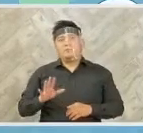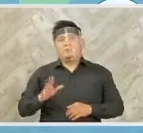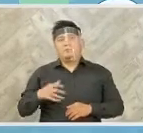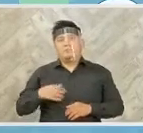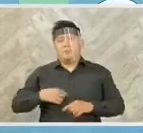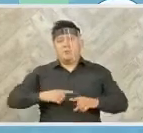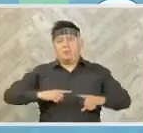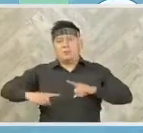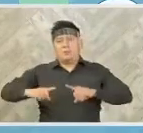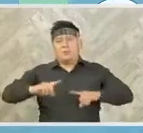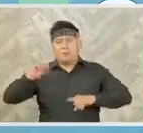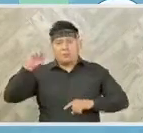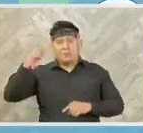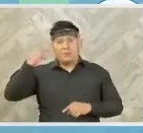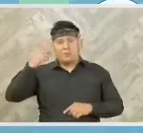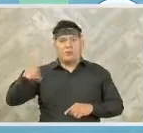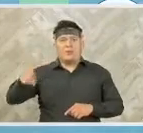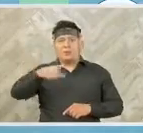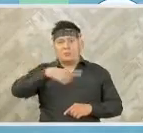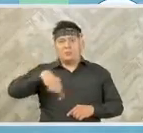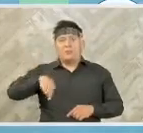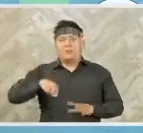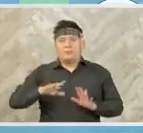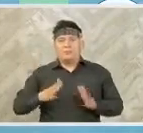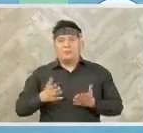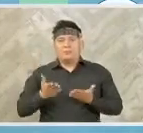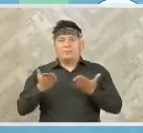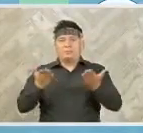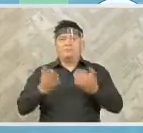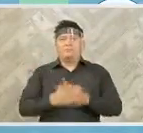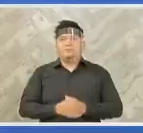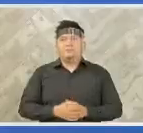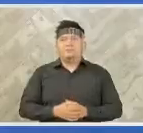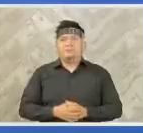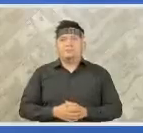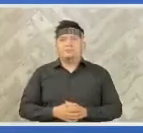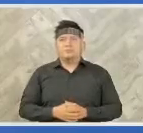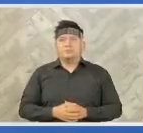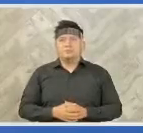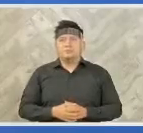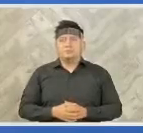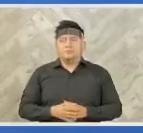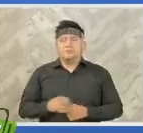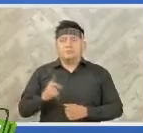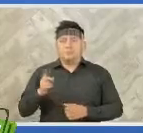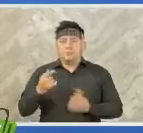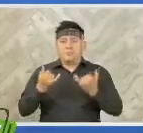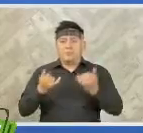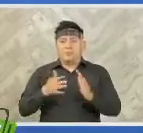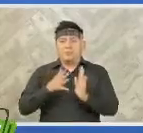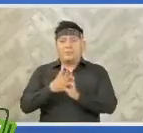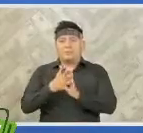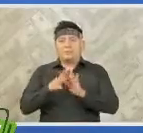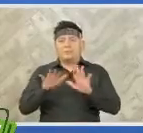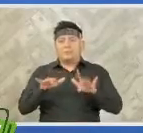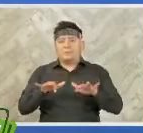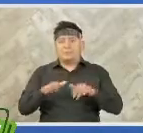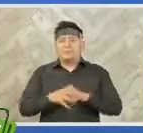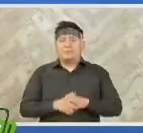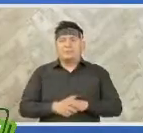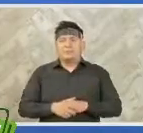pública, ellos también los puedan recibir. Yo quisiera ahondar en esto último que estás diciendo, secretario, y